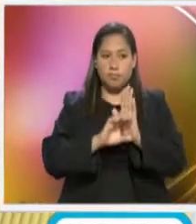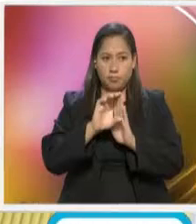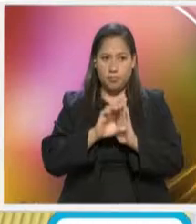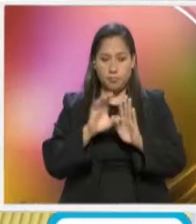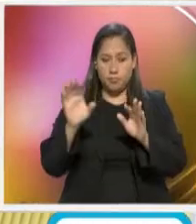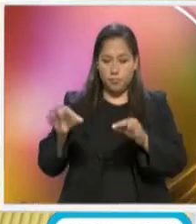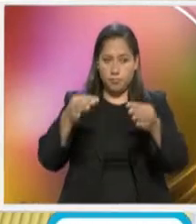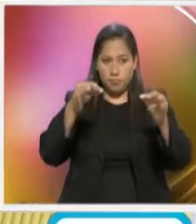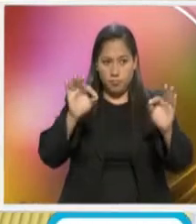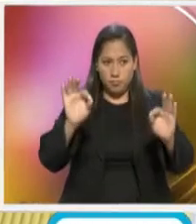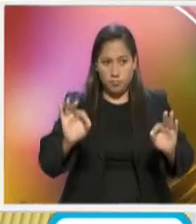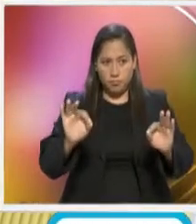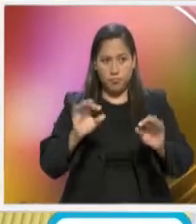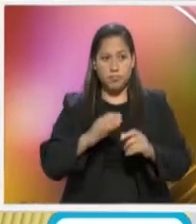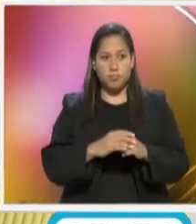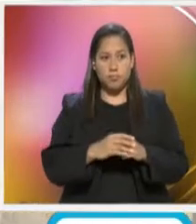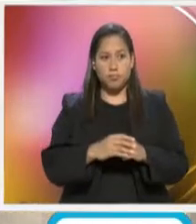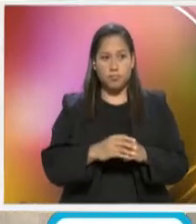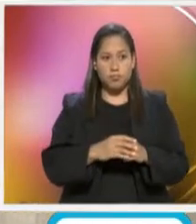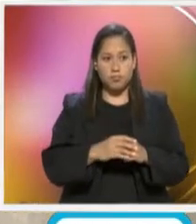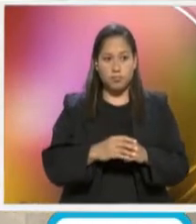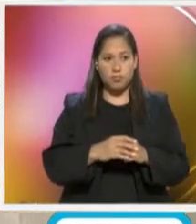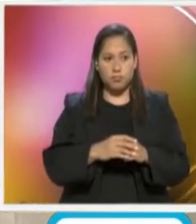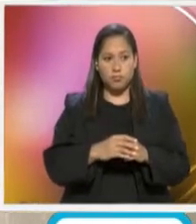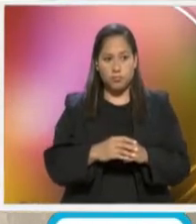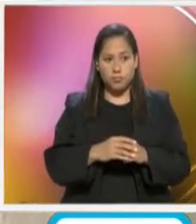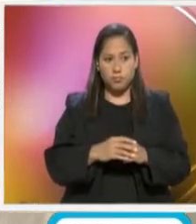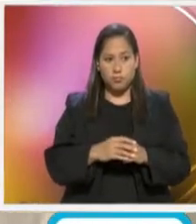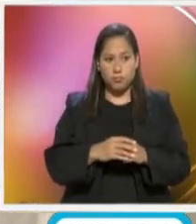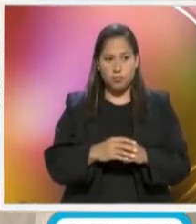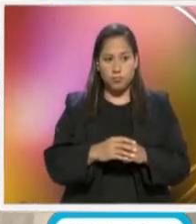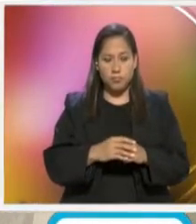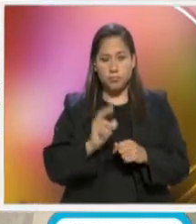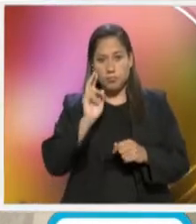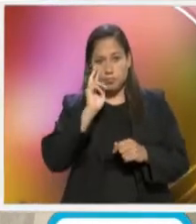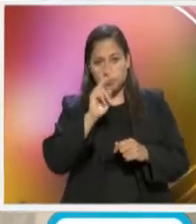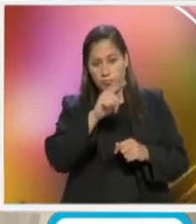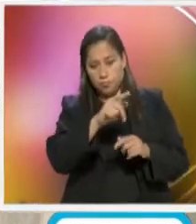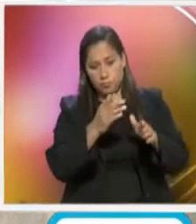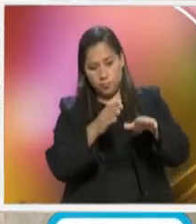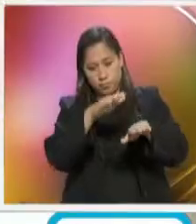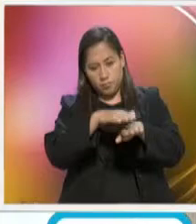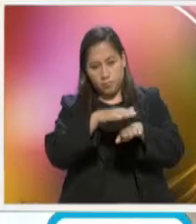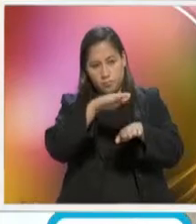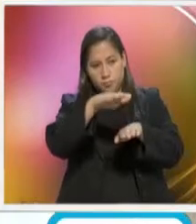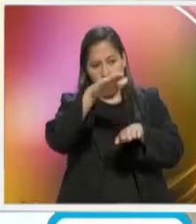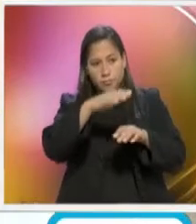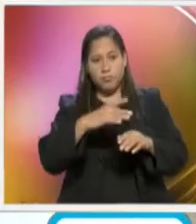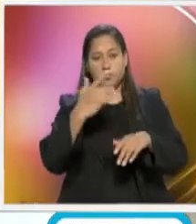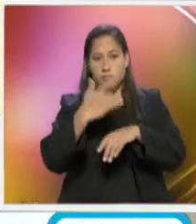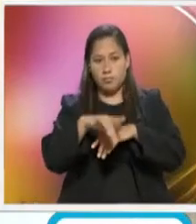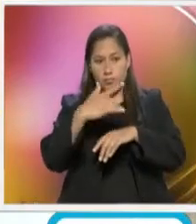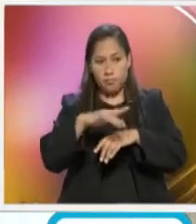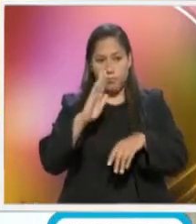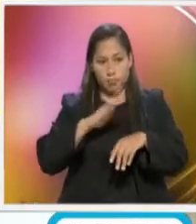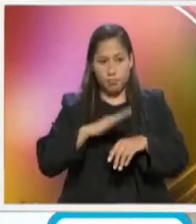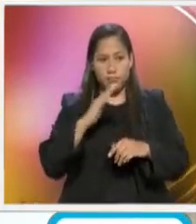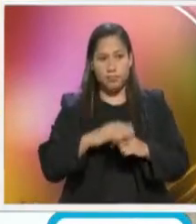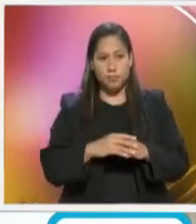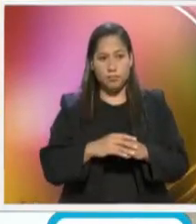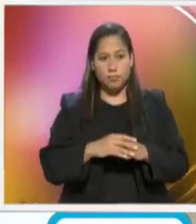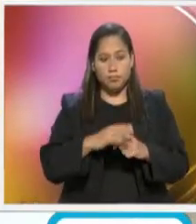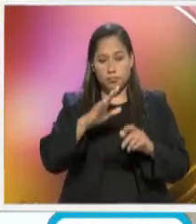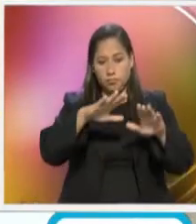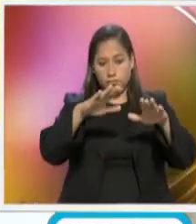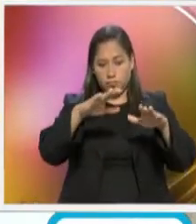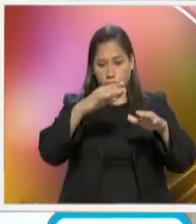Y vamos a dejárselo así para que se vean los pisos. Vamos a ponerle Otro pedazo de queso. Otro pedazo de queso. Y ahí viene mi otro